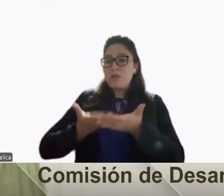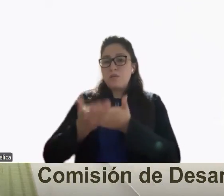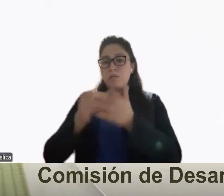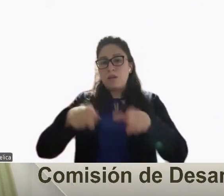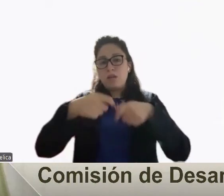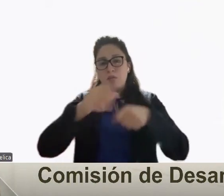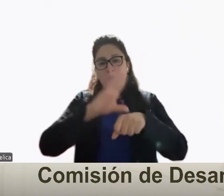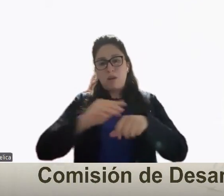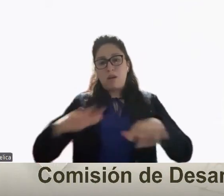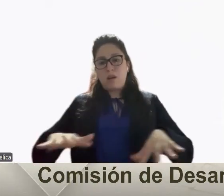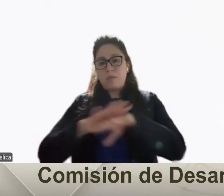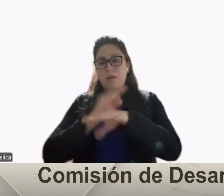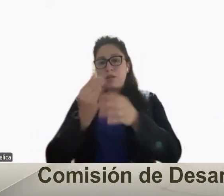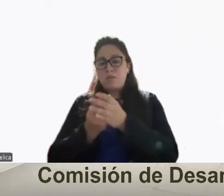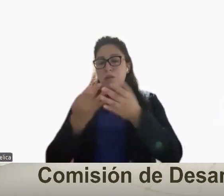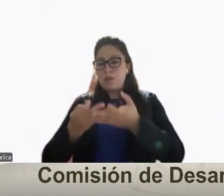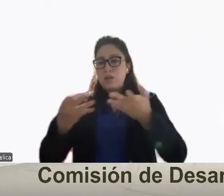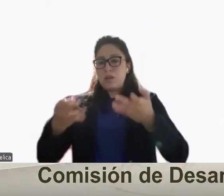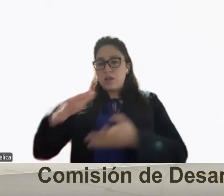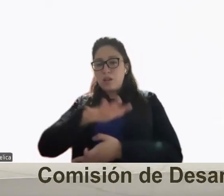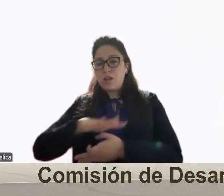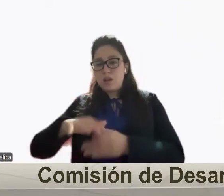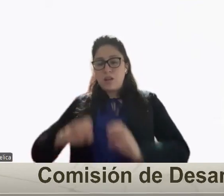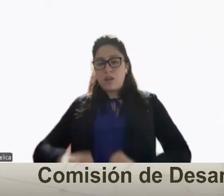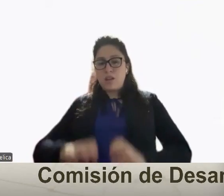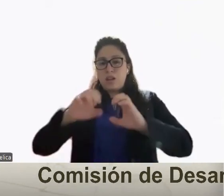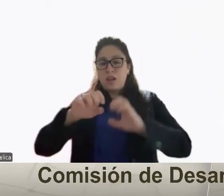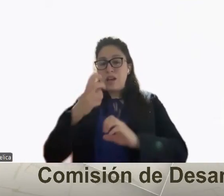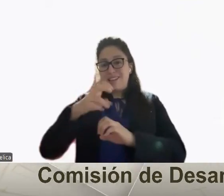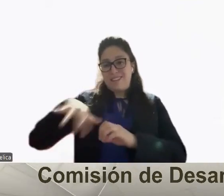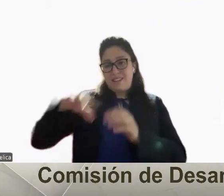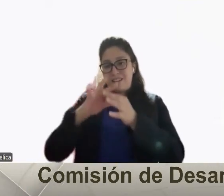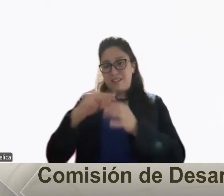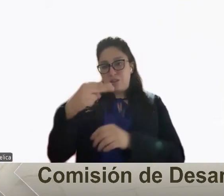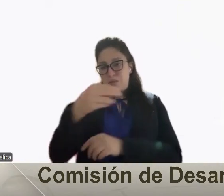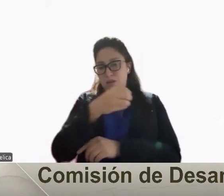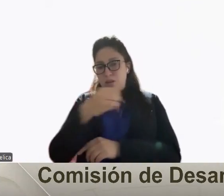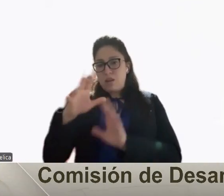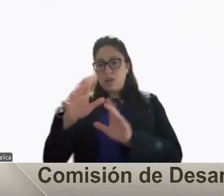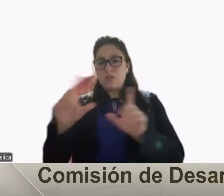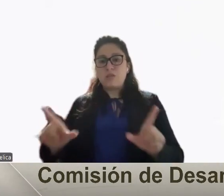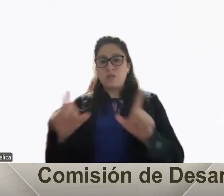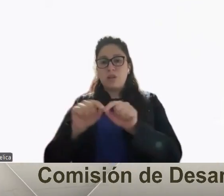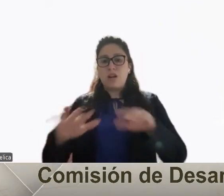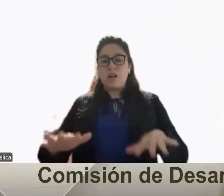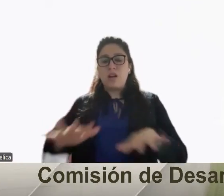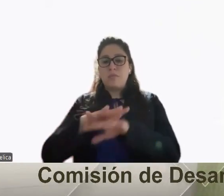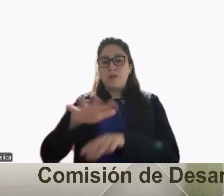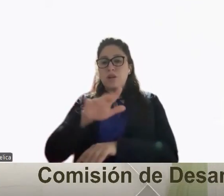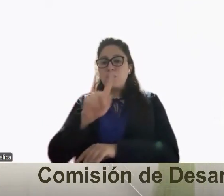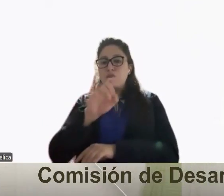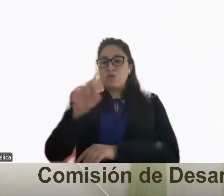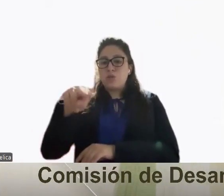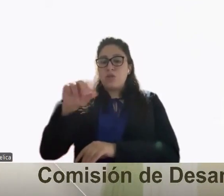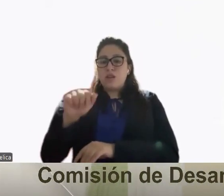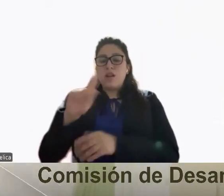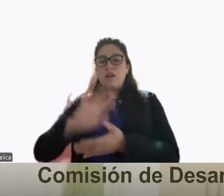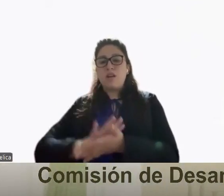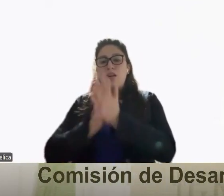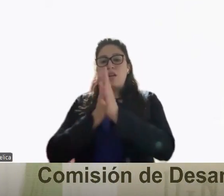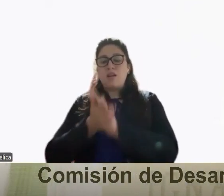del cambio de uso del suelo del inmueble precisado, pretendiendo únicamente cambiar la zonificación secundaria habitacional